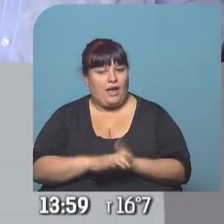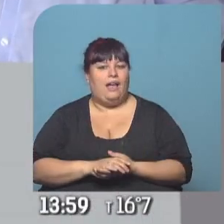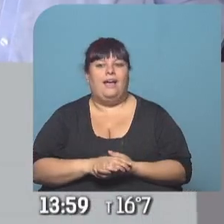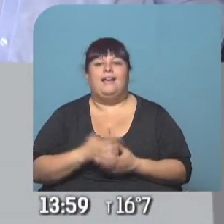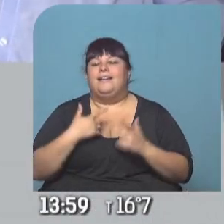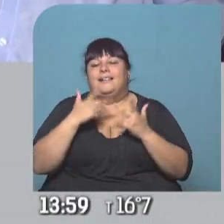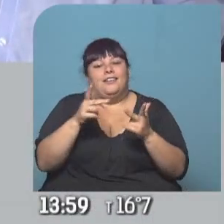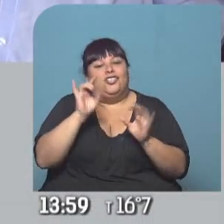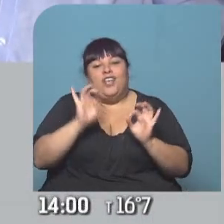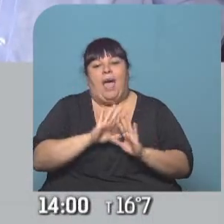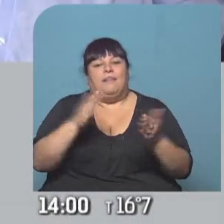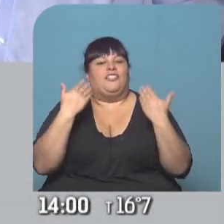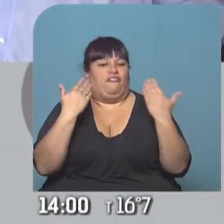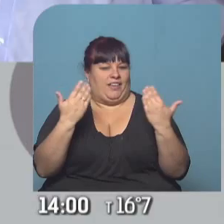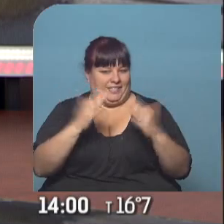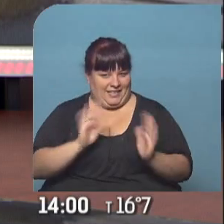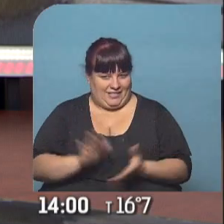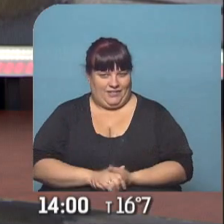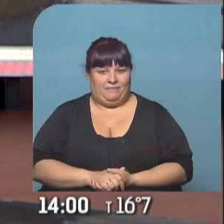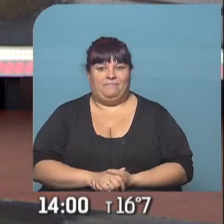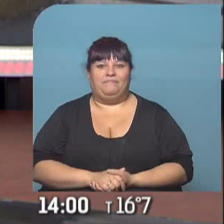no puedo decirte más que felicitaciones